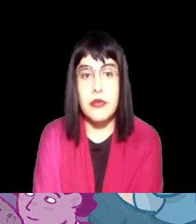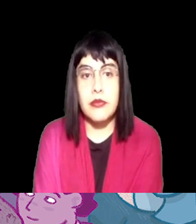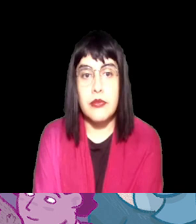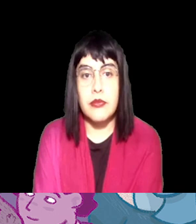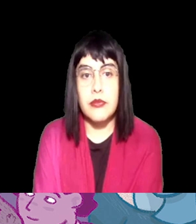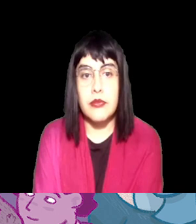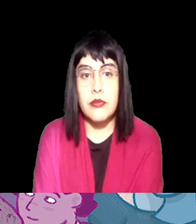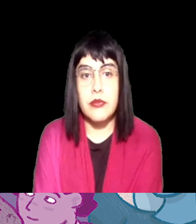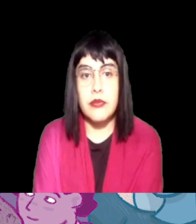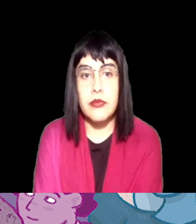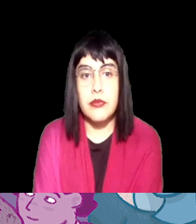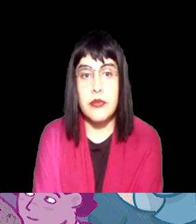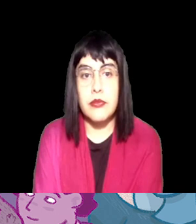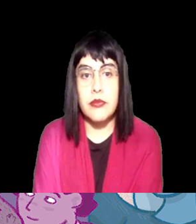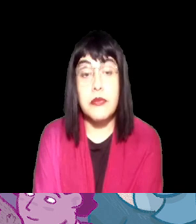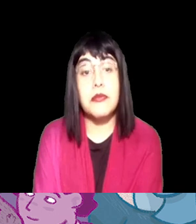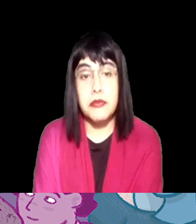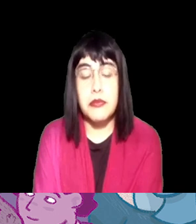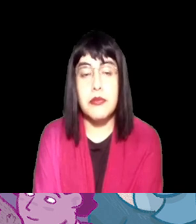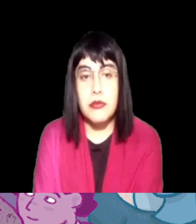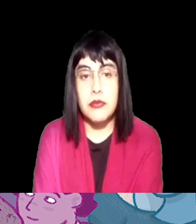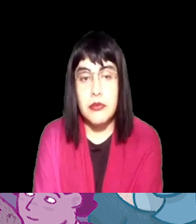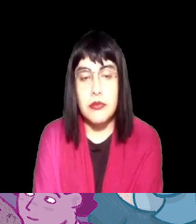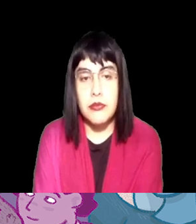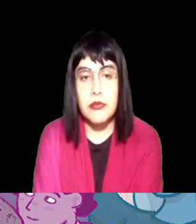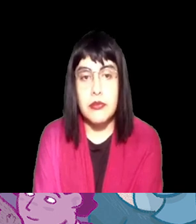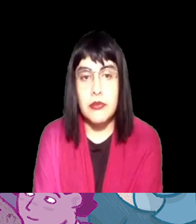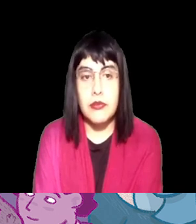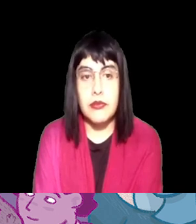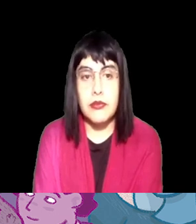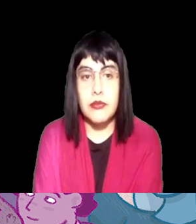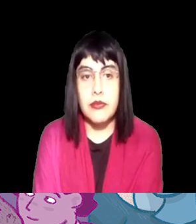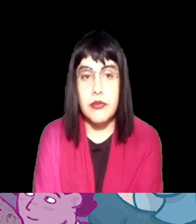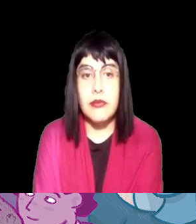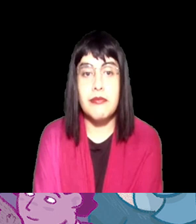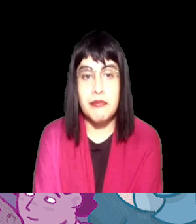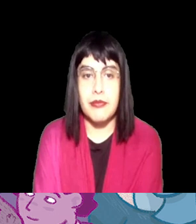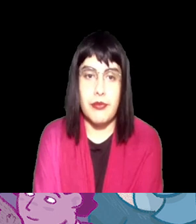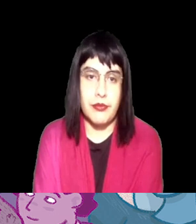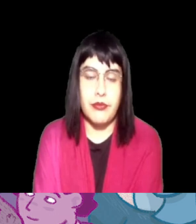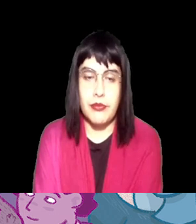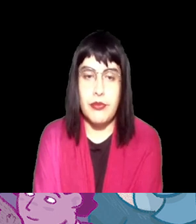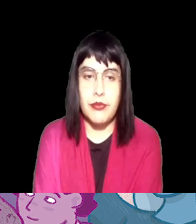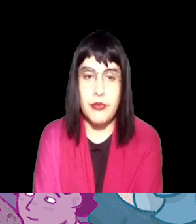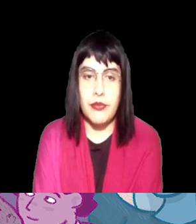en un formato como de poesía documental. Eso también es un libro, un proceso como bien interesante de